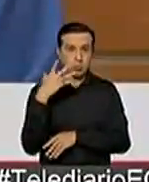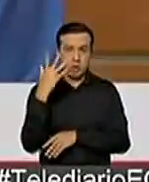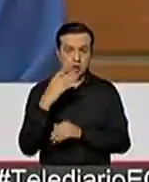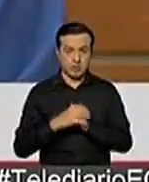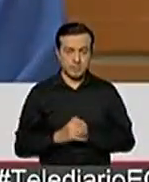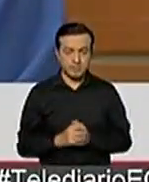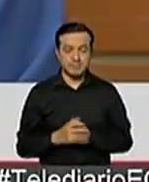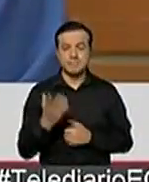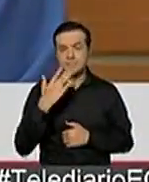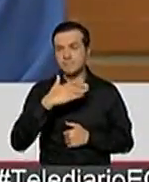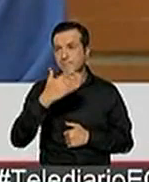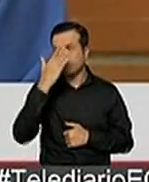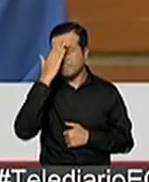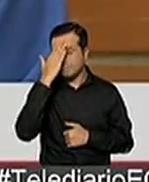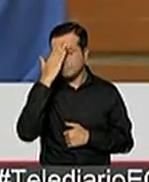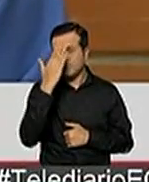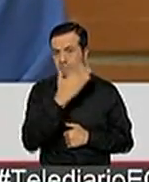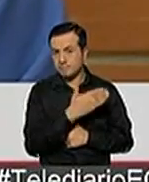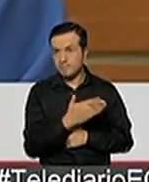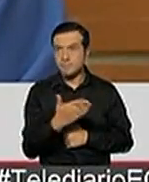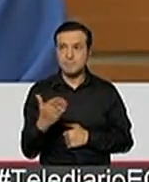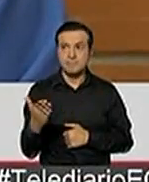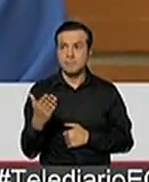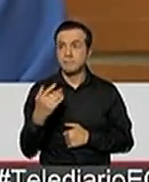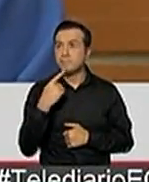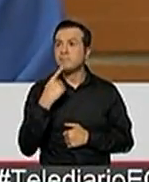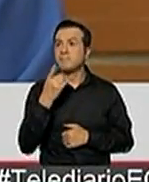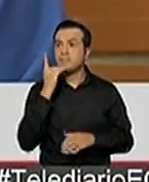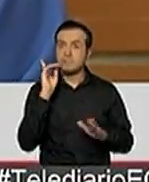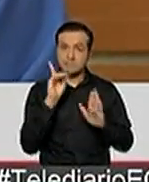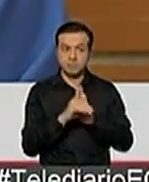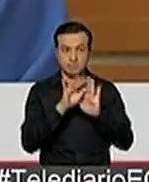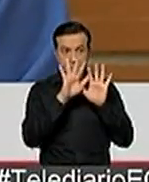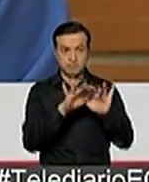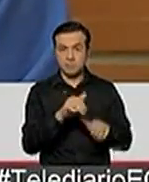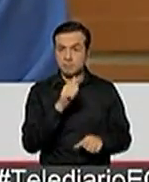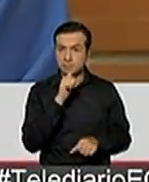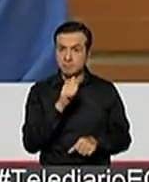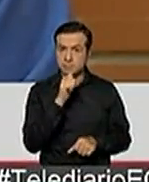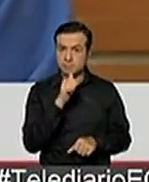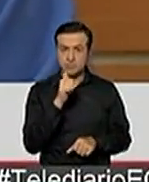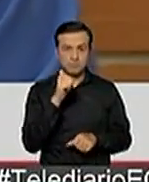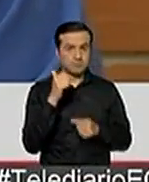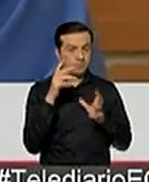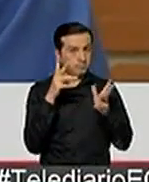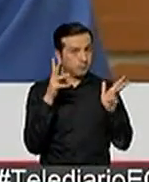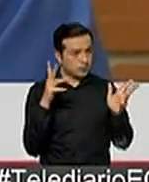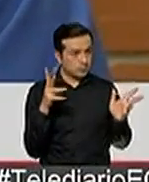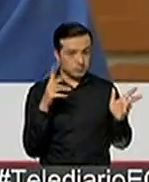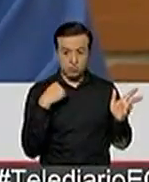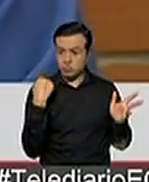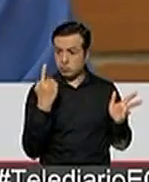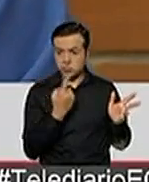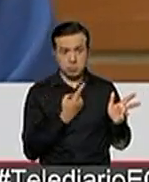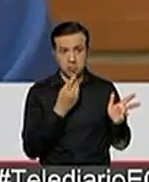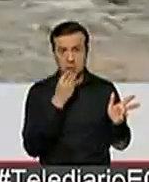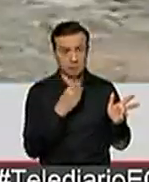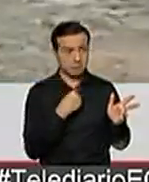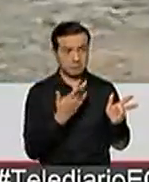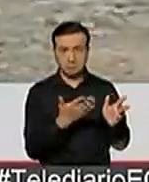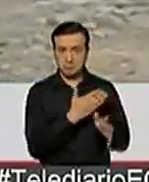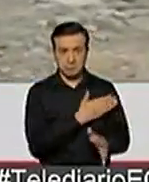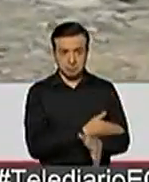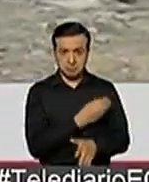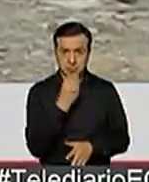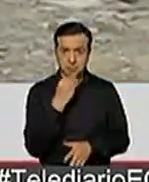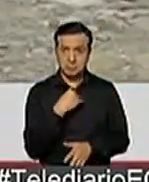Conocemos de fuentes extraoficiales que ha habido una denuncia en Senagua, pero no hemos sido nosotros notificados. Todo